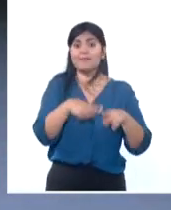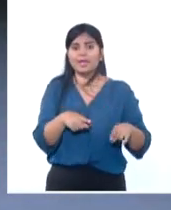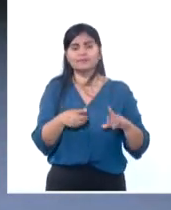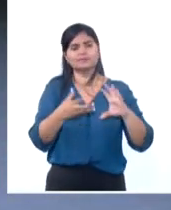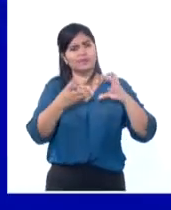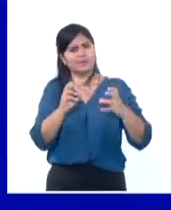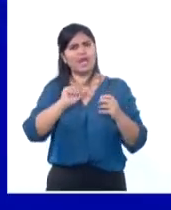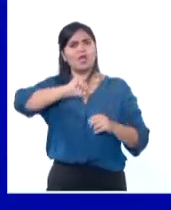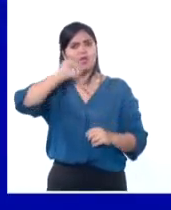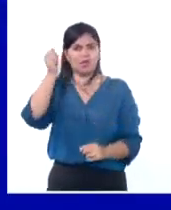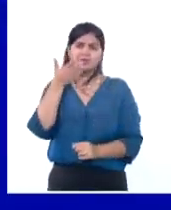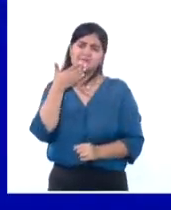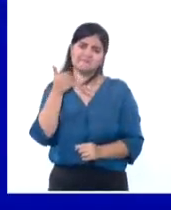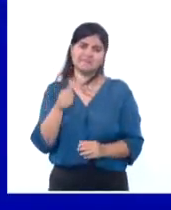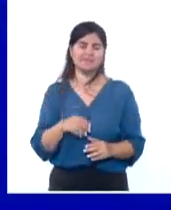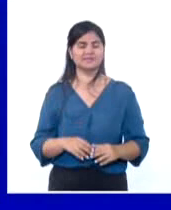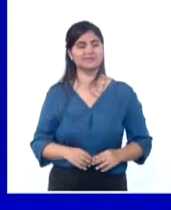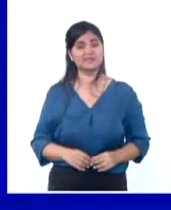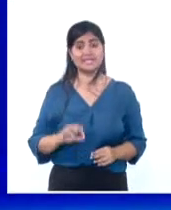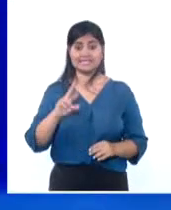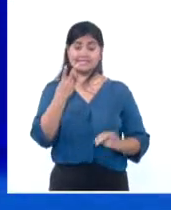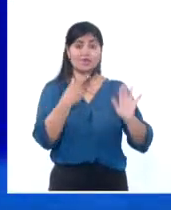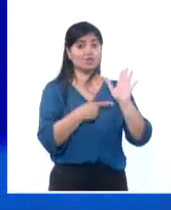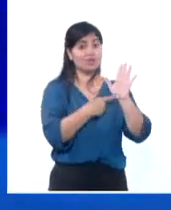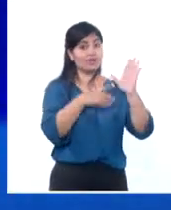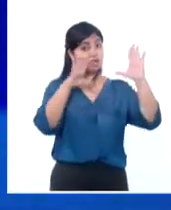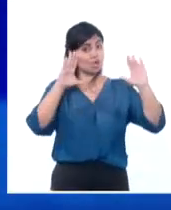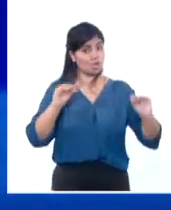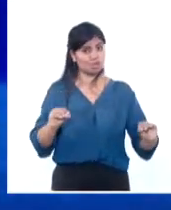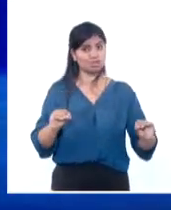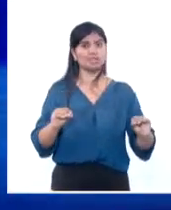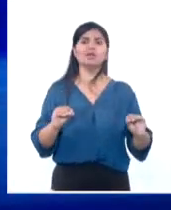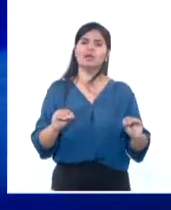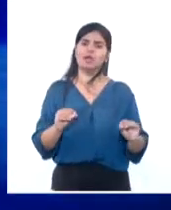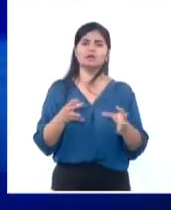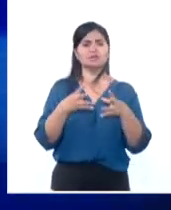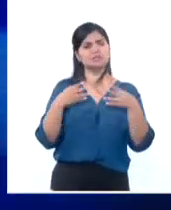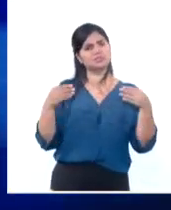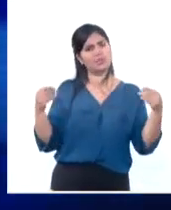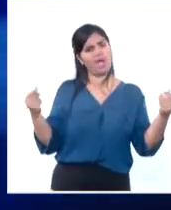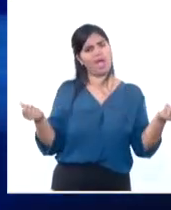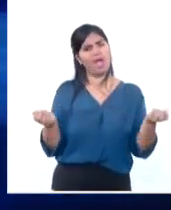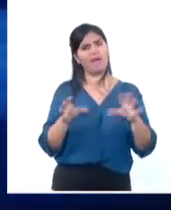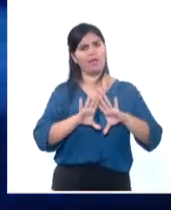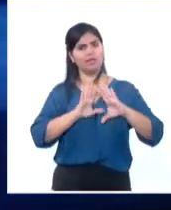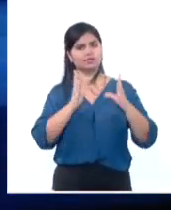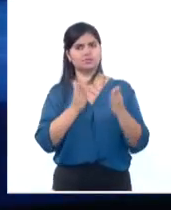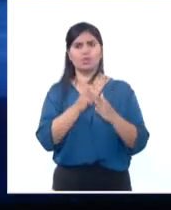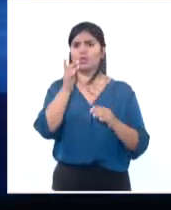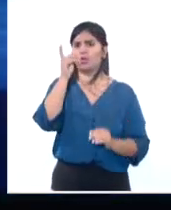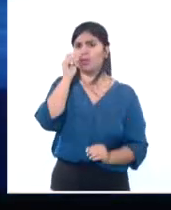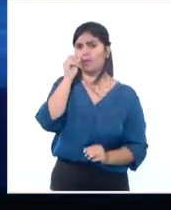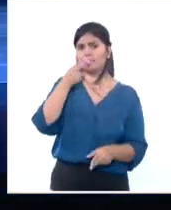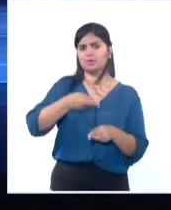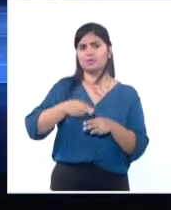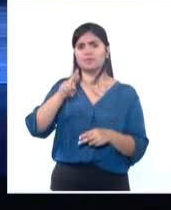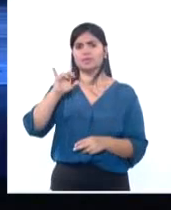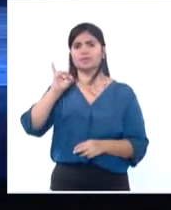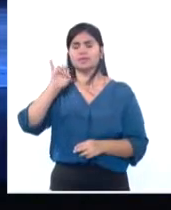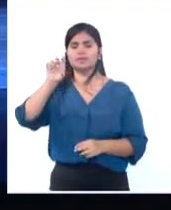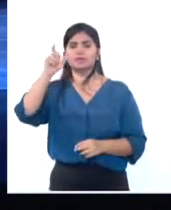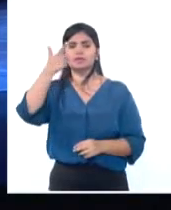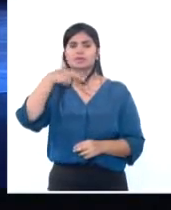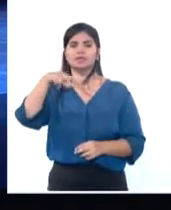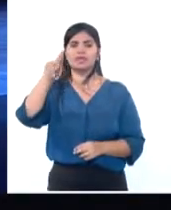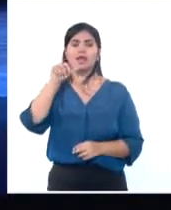logró bastante bien. El segundo estreno de la noche vino a fuego lento, de la mano del coreógrafo Ricardo Amarante,